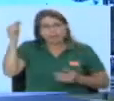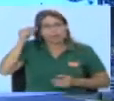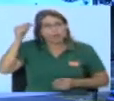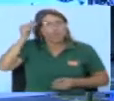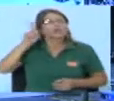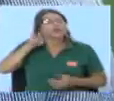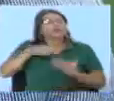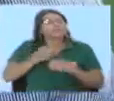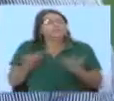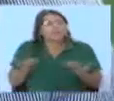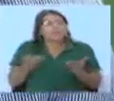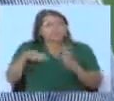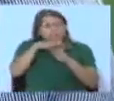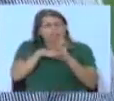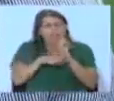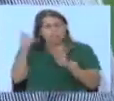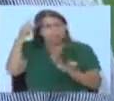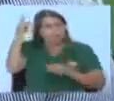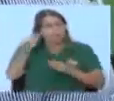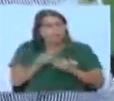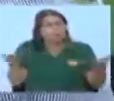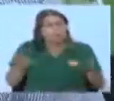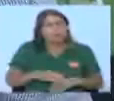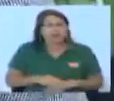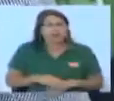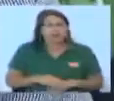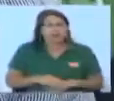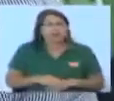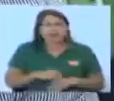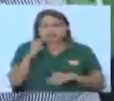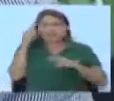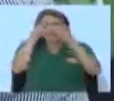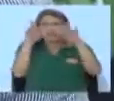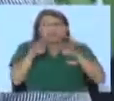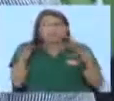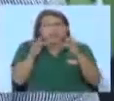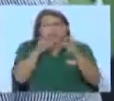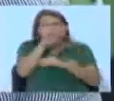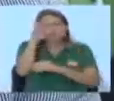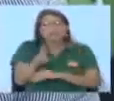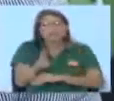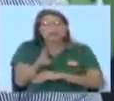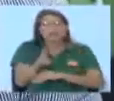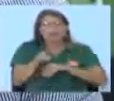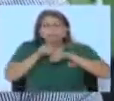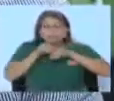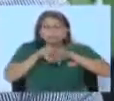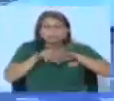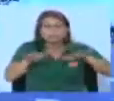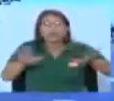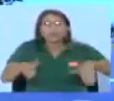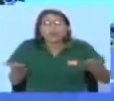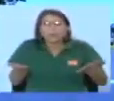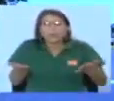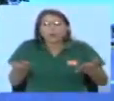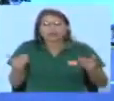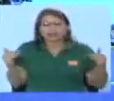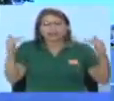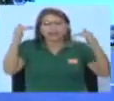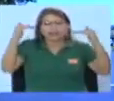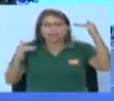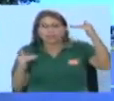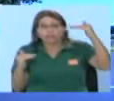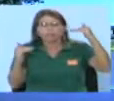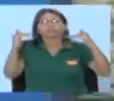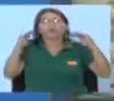tiene que dictar es política pública. ¿Cómo vamos a universalizar Internet en el país y cómo vamos a cerrar la brecha digital? Y en ese sentido, don